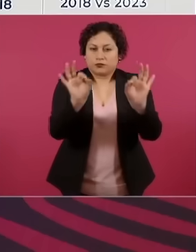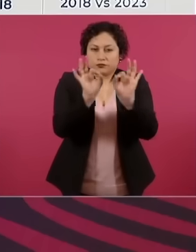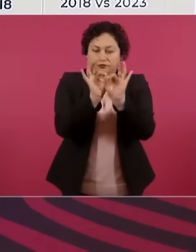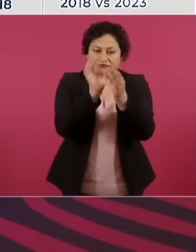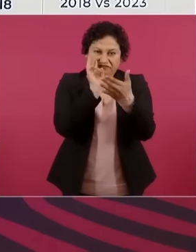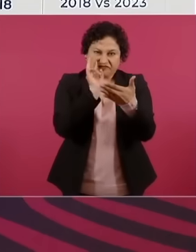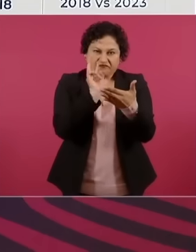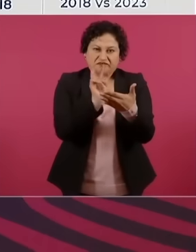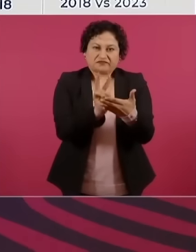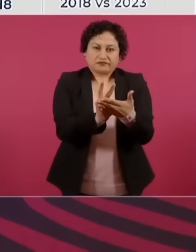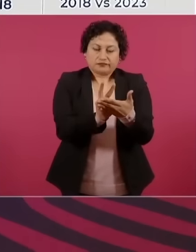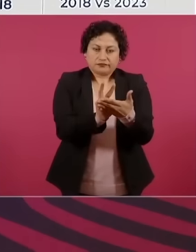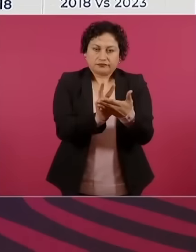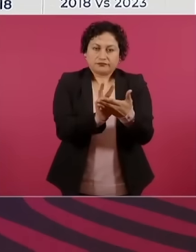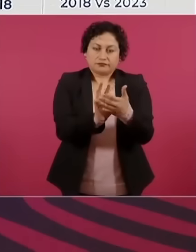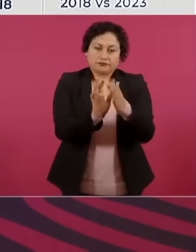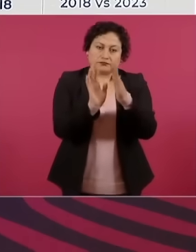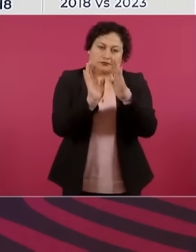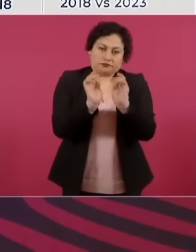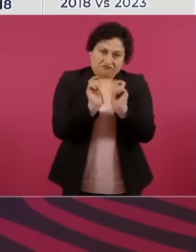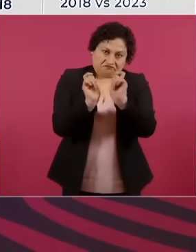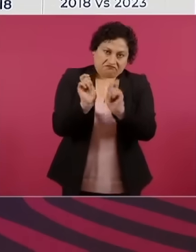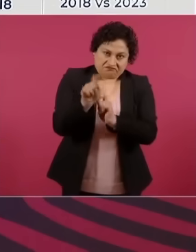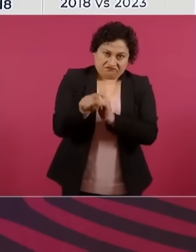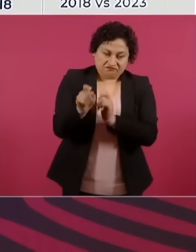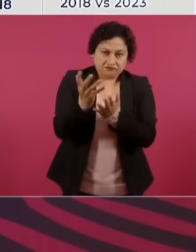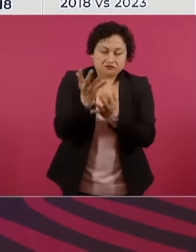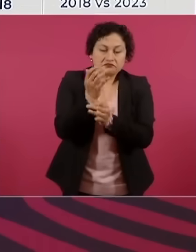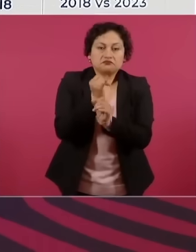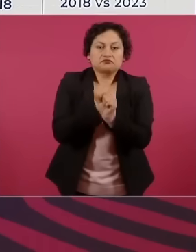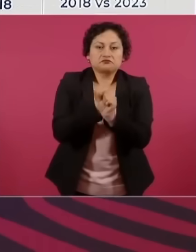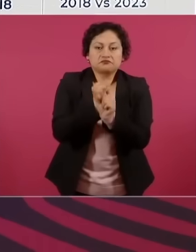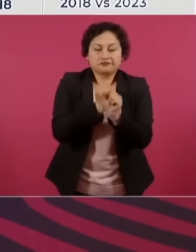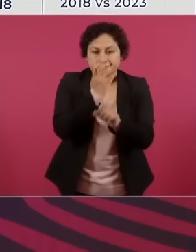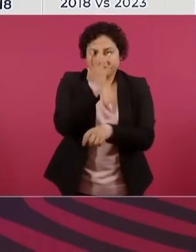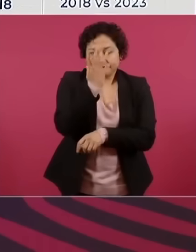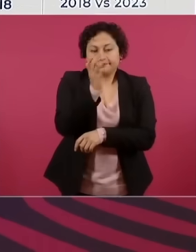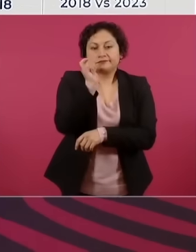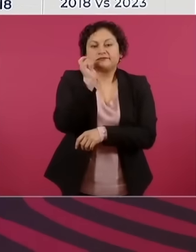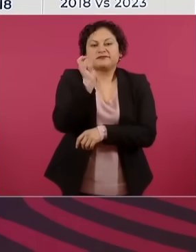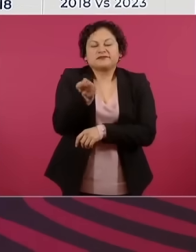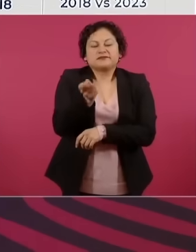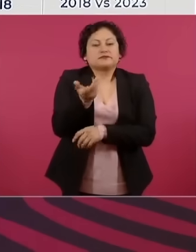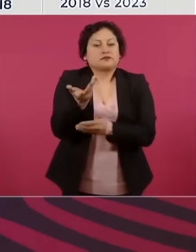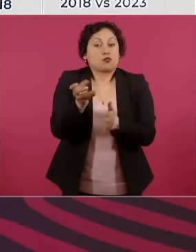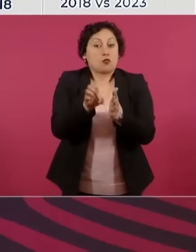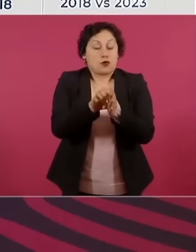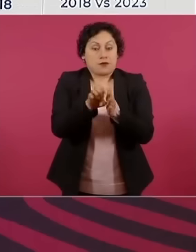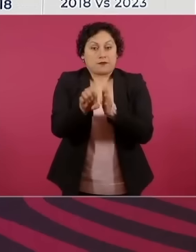y ese sería un tema de investigación, ¿por qué si en el 2006